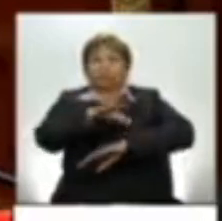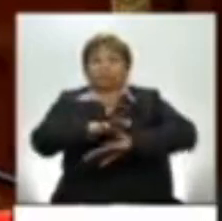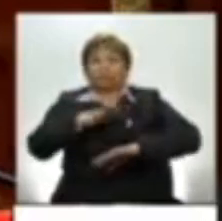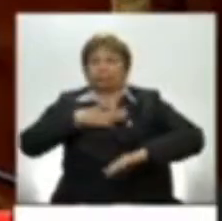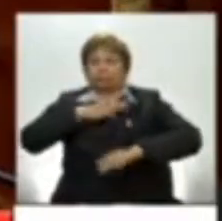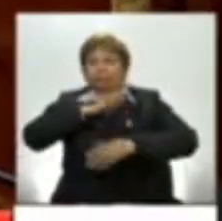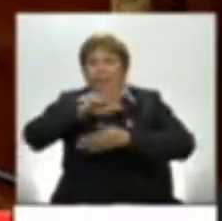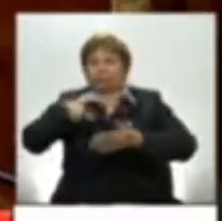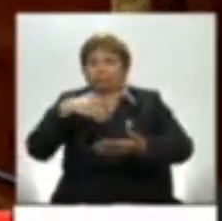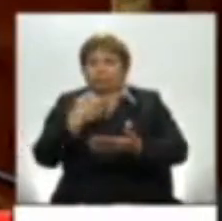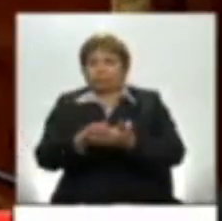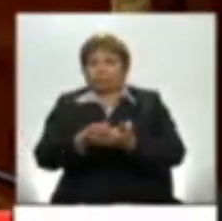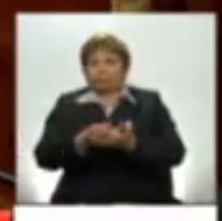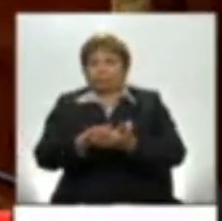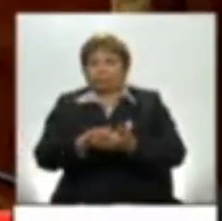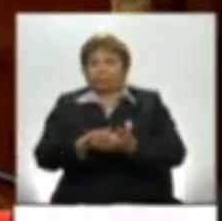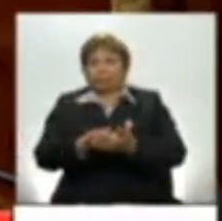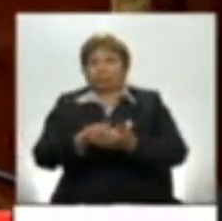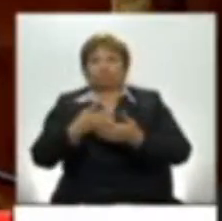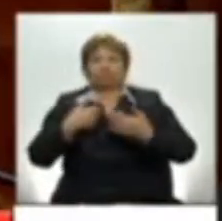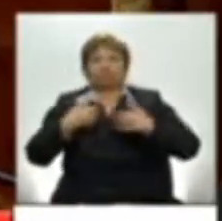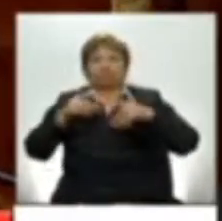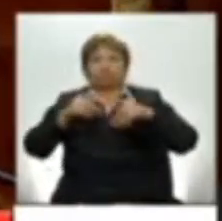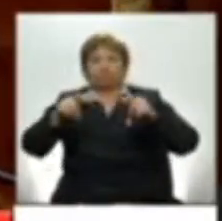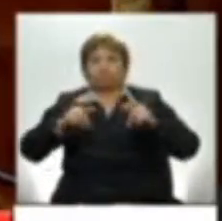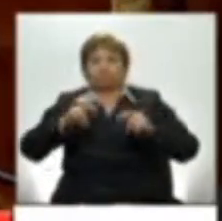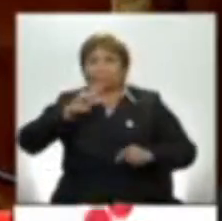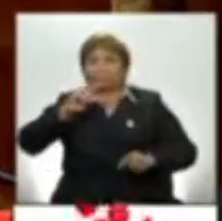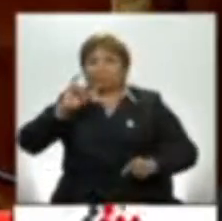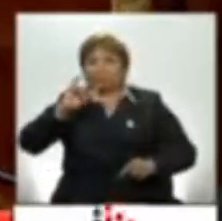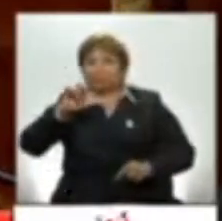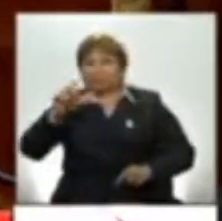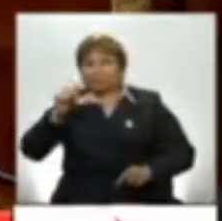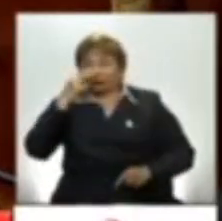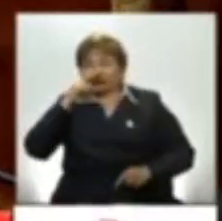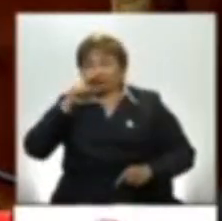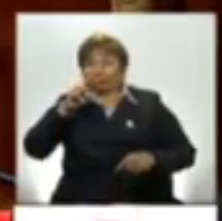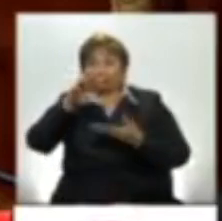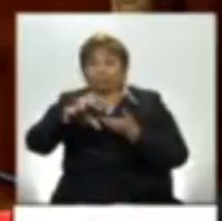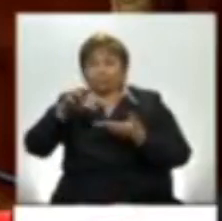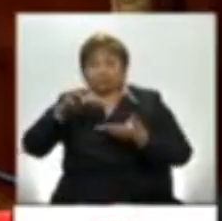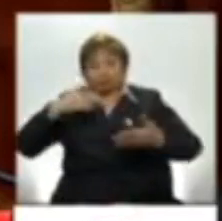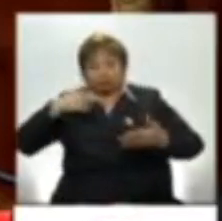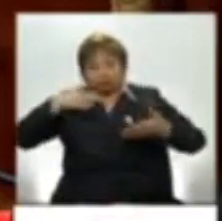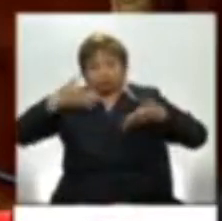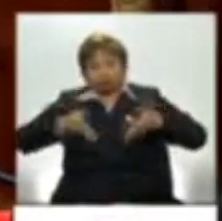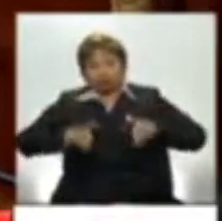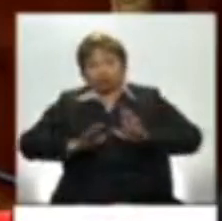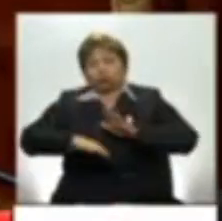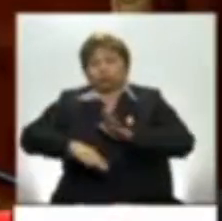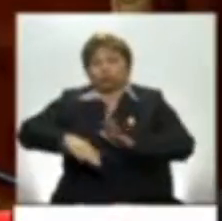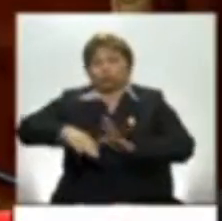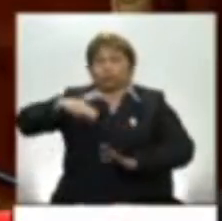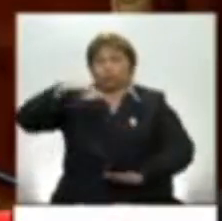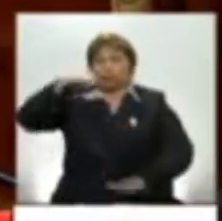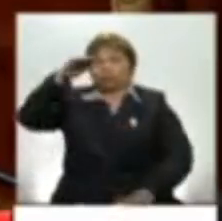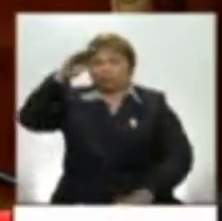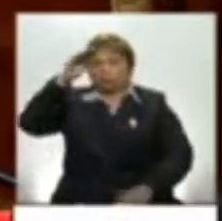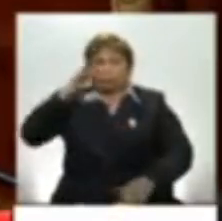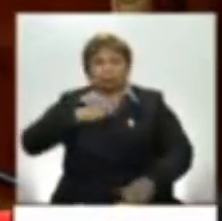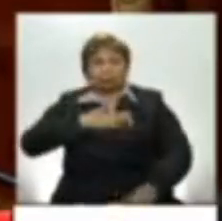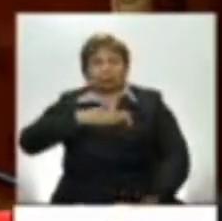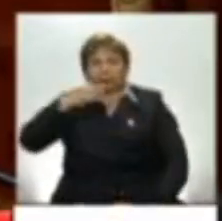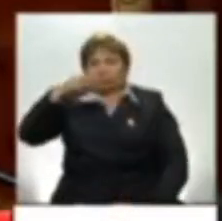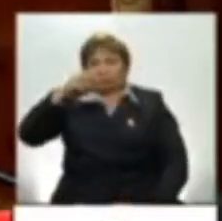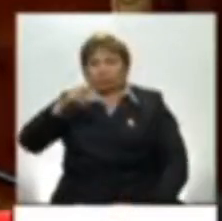país entero, por el distrito de Bellavista, pueblo que me vio nacer y crecer, por mis